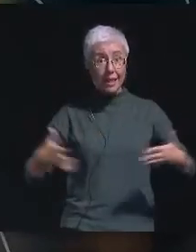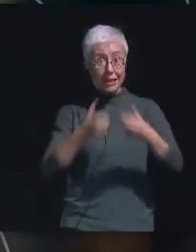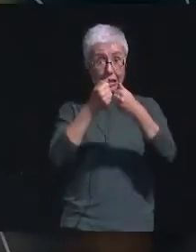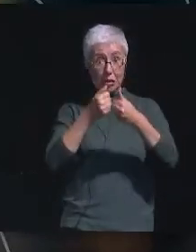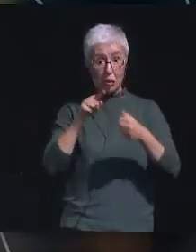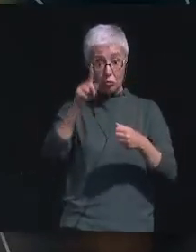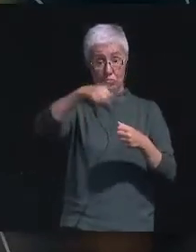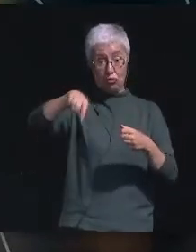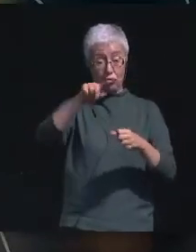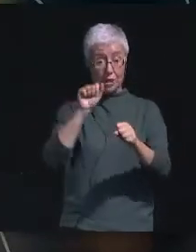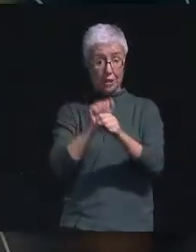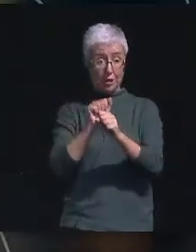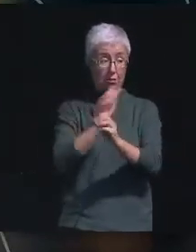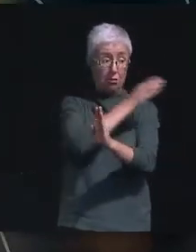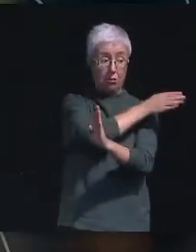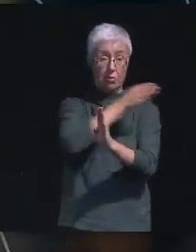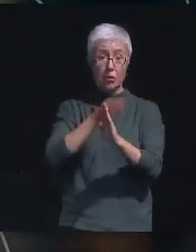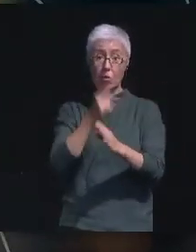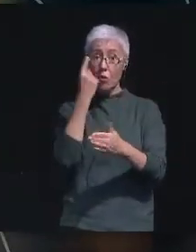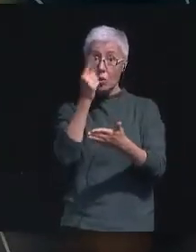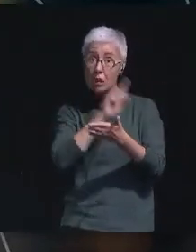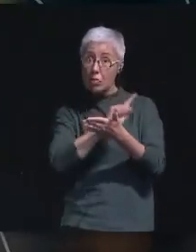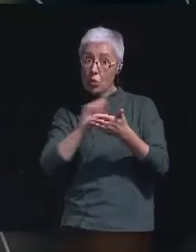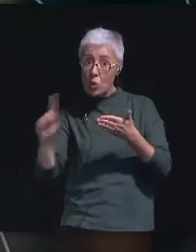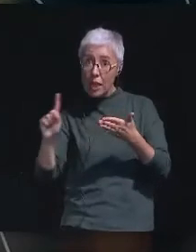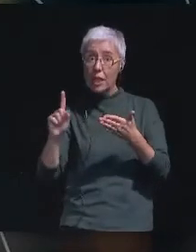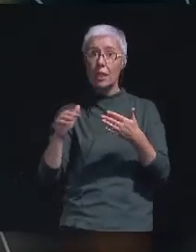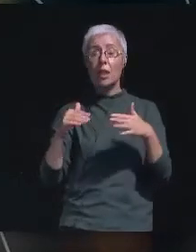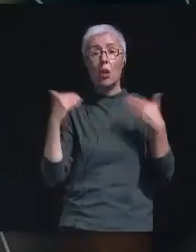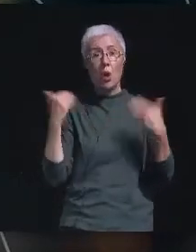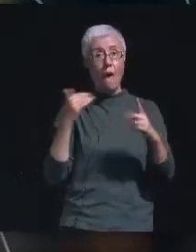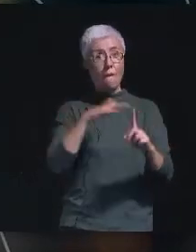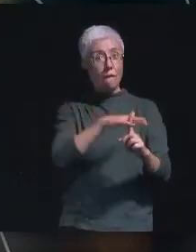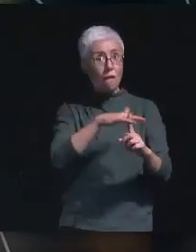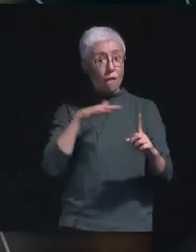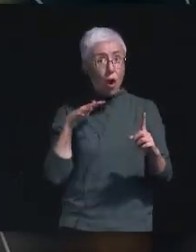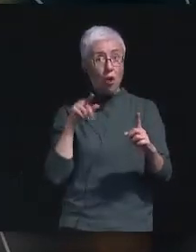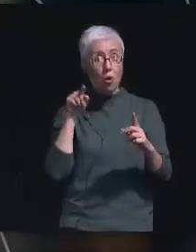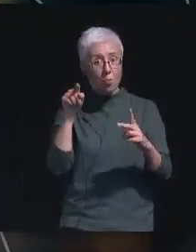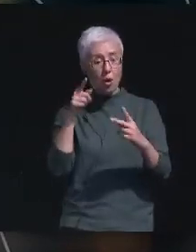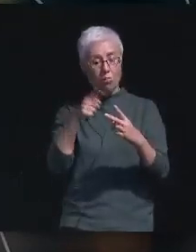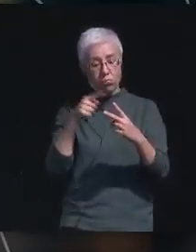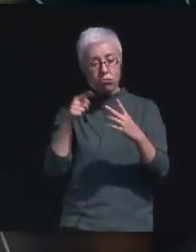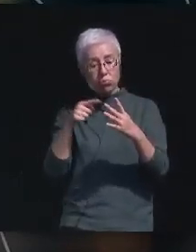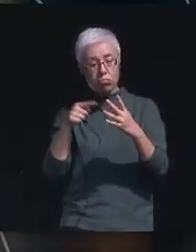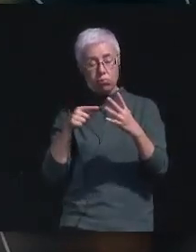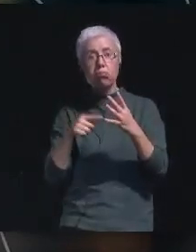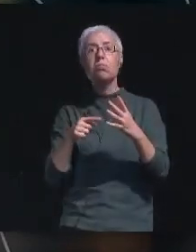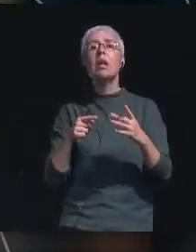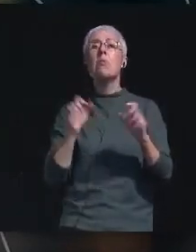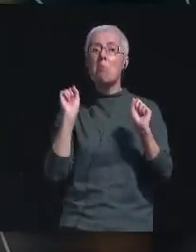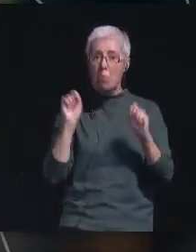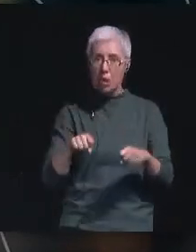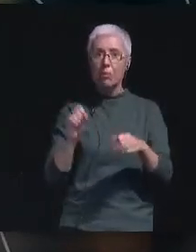trabajando toda esta semana en el Impact Forum, Ship2Be, y son además unas oportunidades de negocio